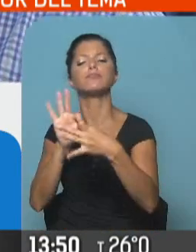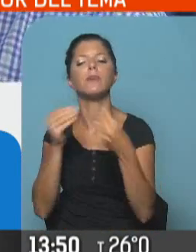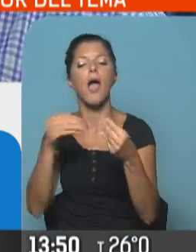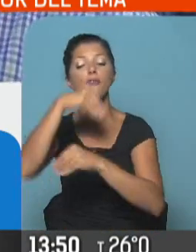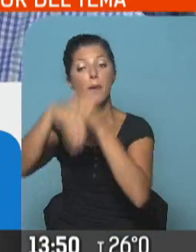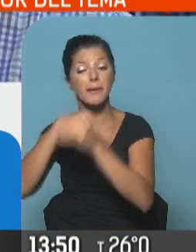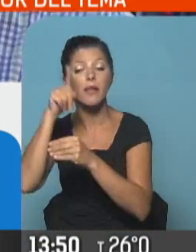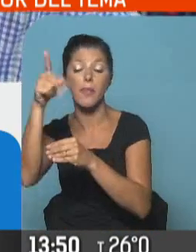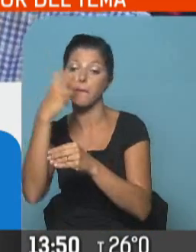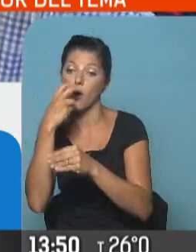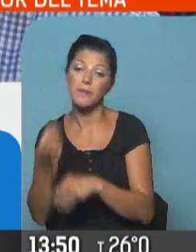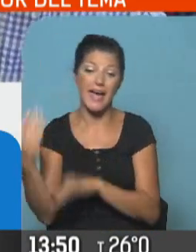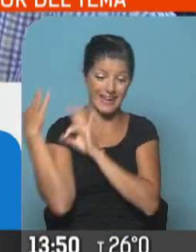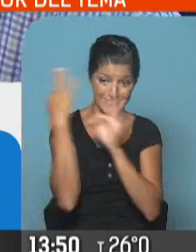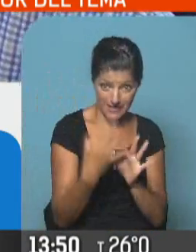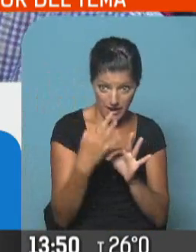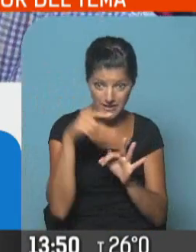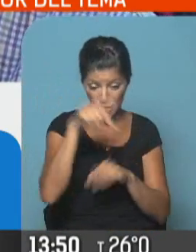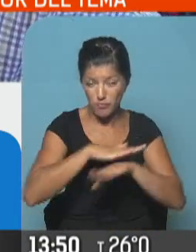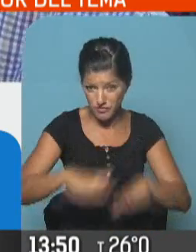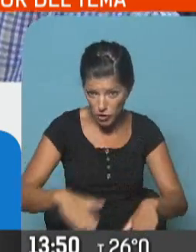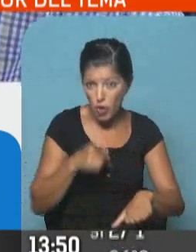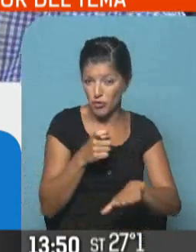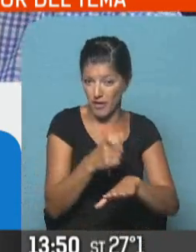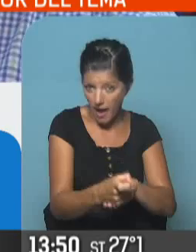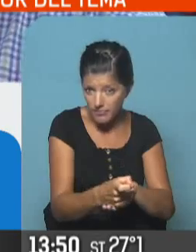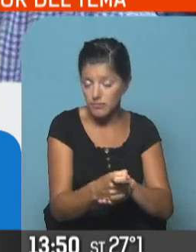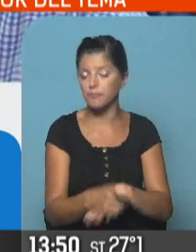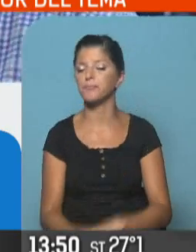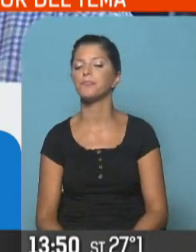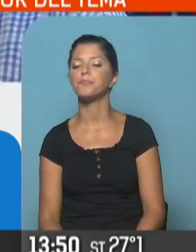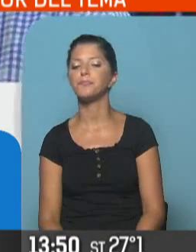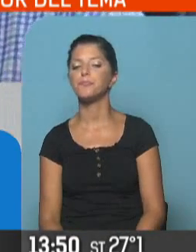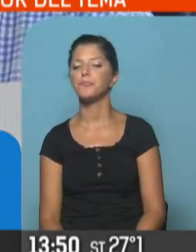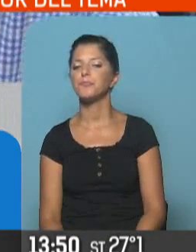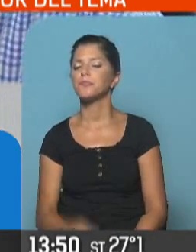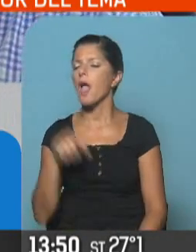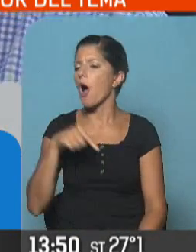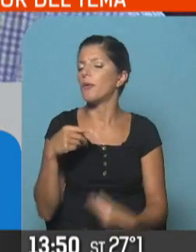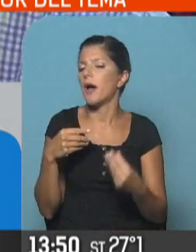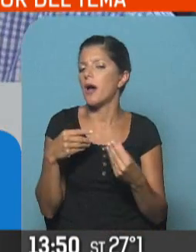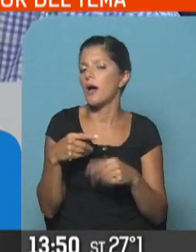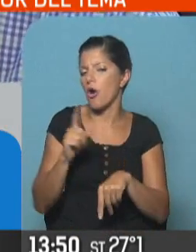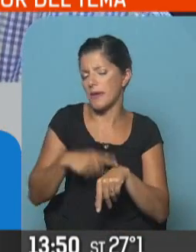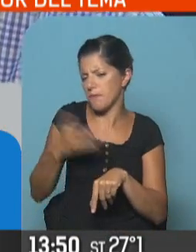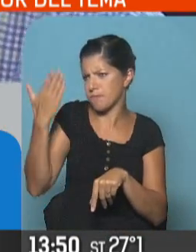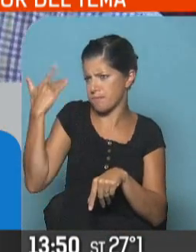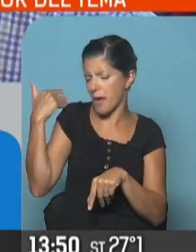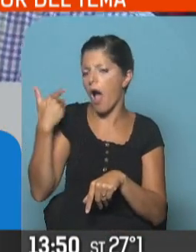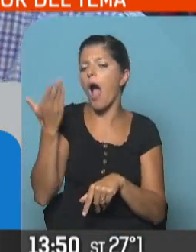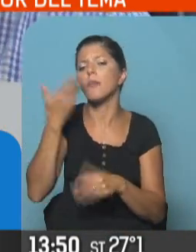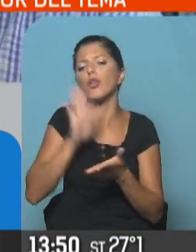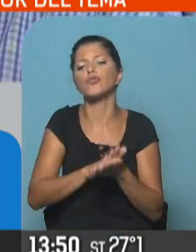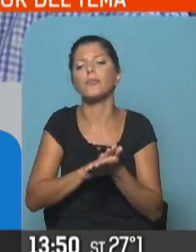con este problema, pero en niños con problemas oncológicos. Se habló mucho, Abdel, en las últimas horas de cómo es el sistema de